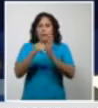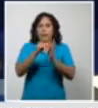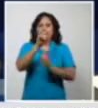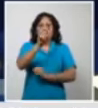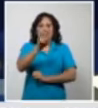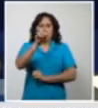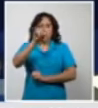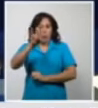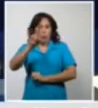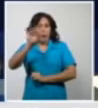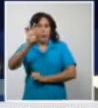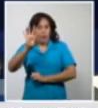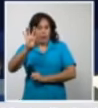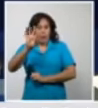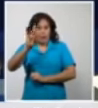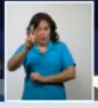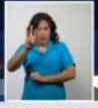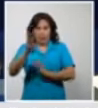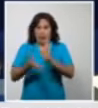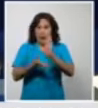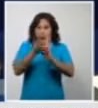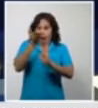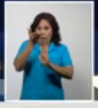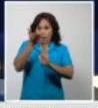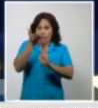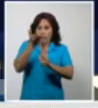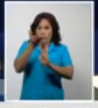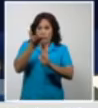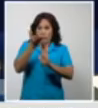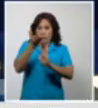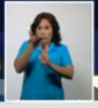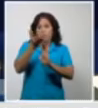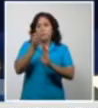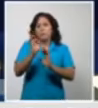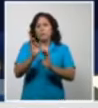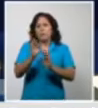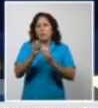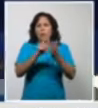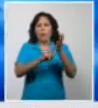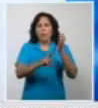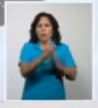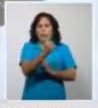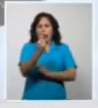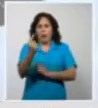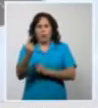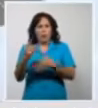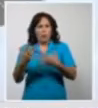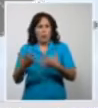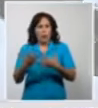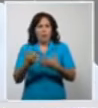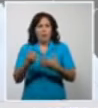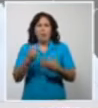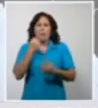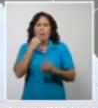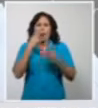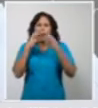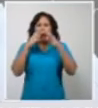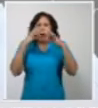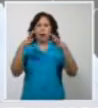1.193 altas, y por provincias, las de mayor